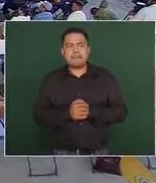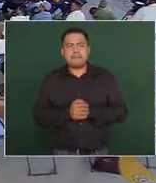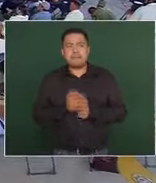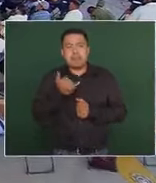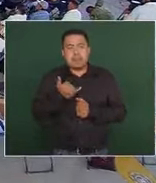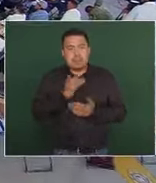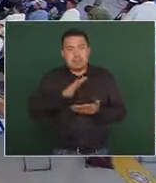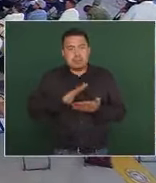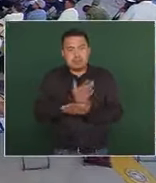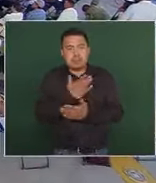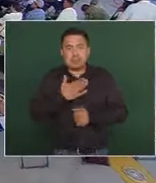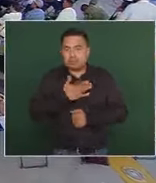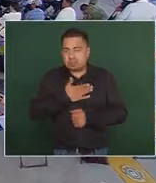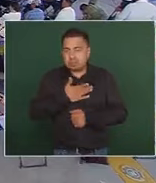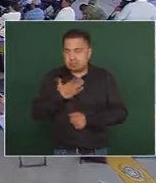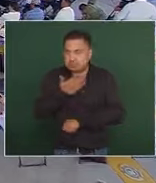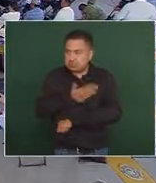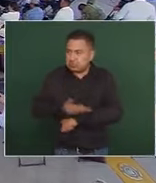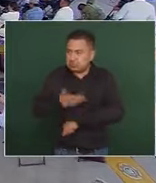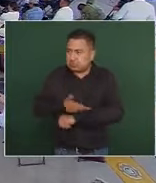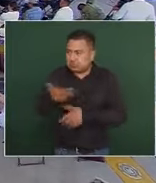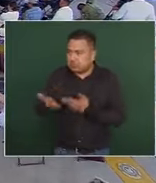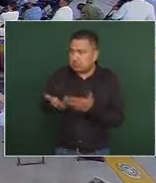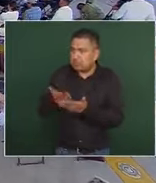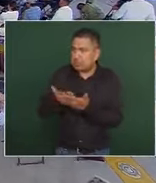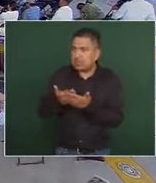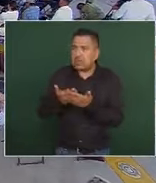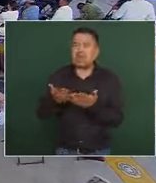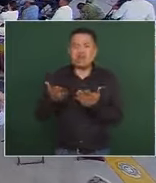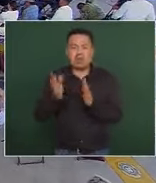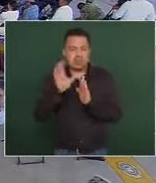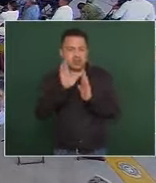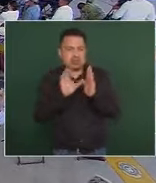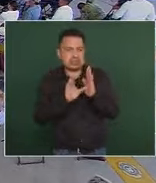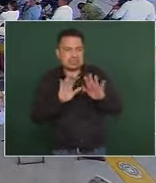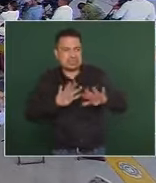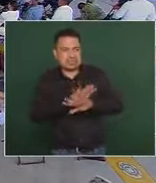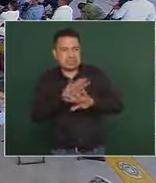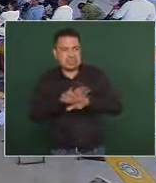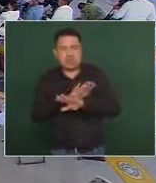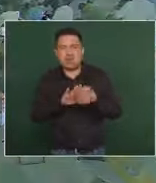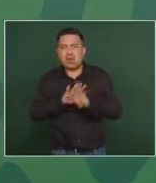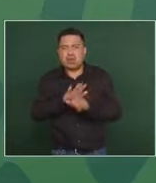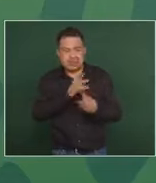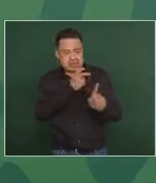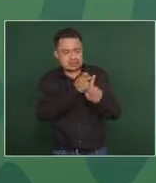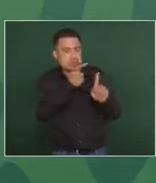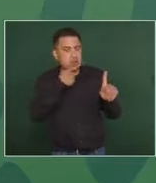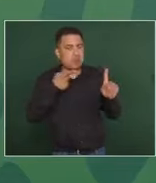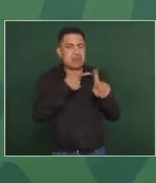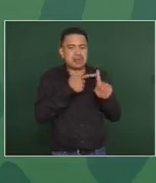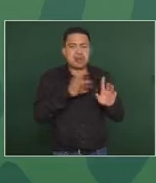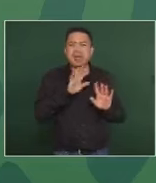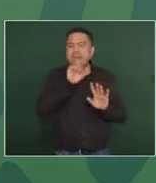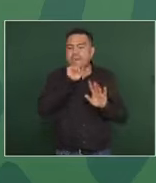y estamos pidiendo que se reforme la Constitución con ese propósito.